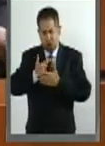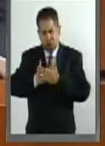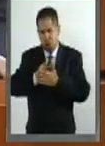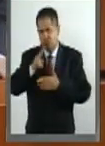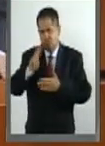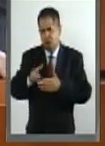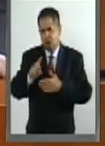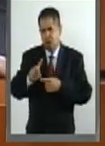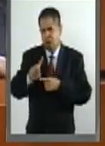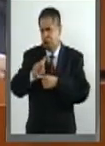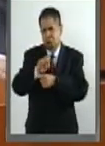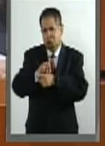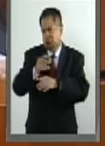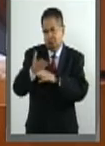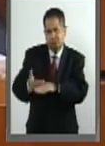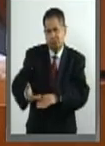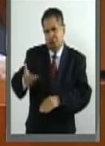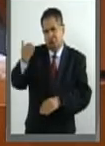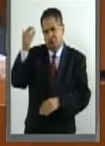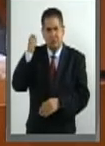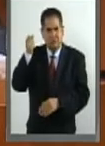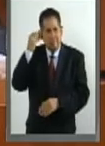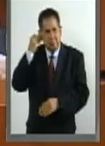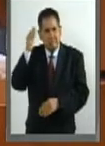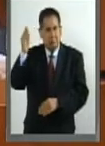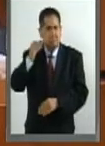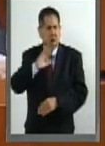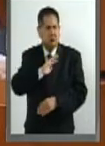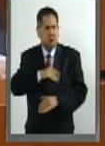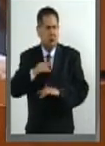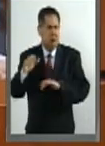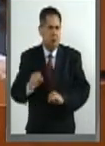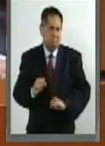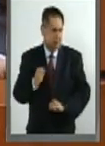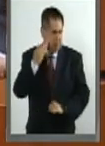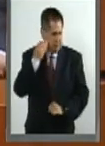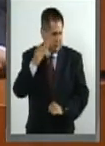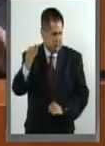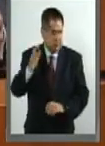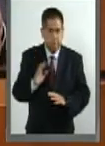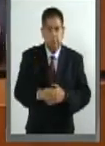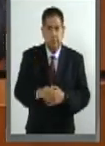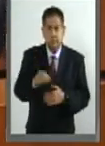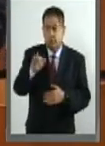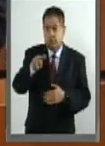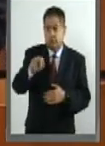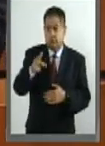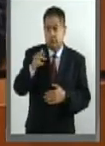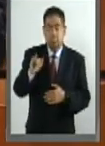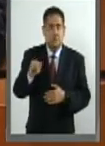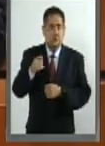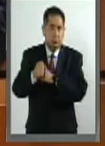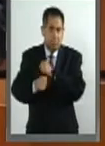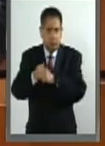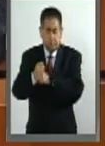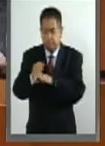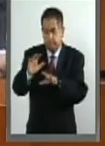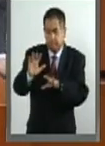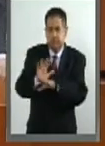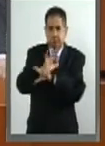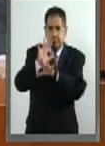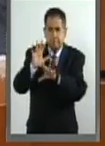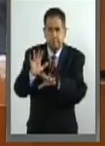existen prácticamente desde la época de la colonia. Y el INEGI jurídicamente ha pasado por varias